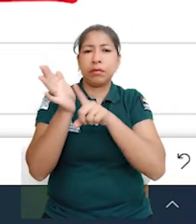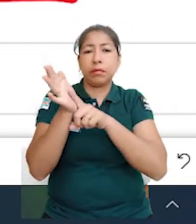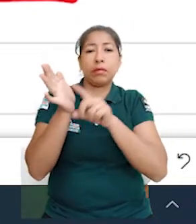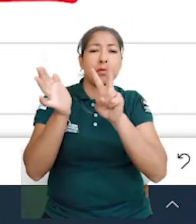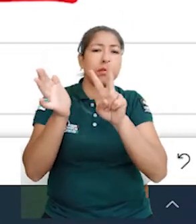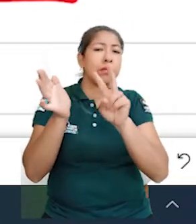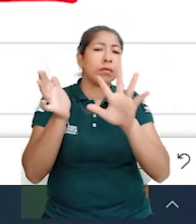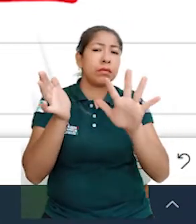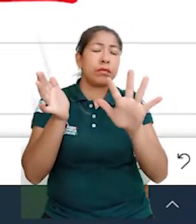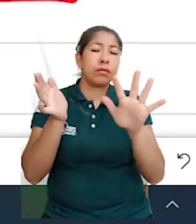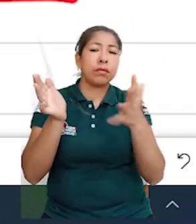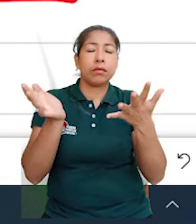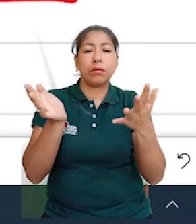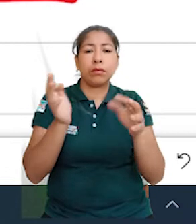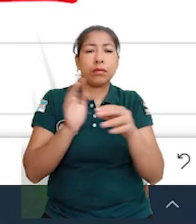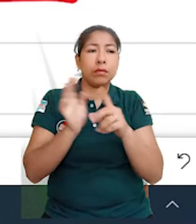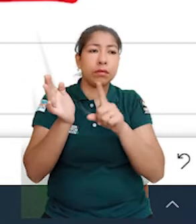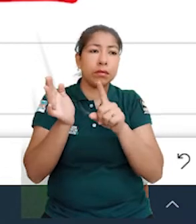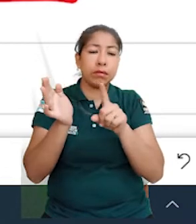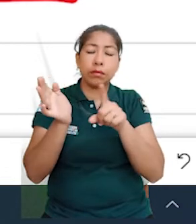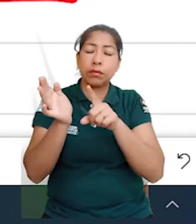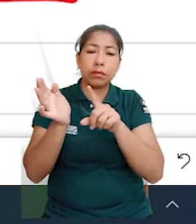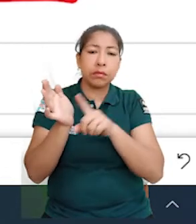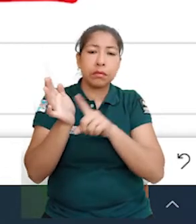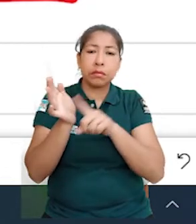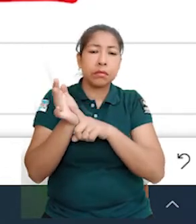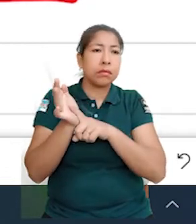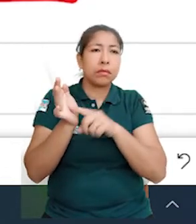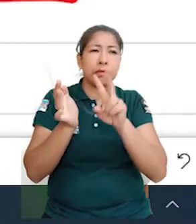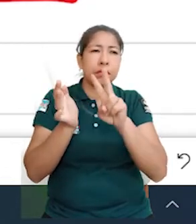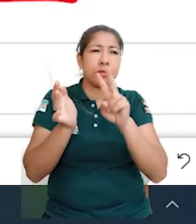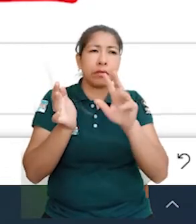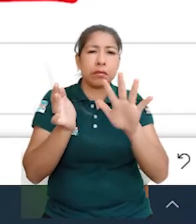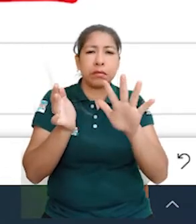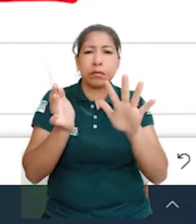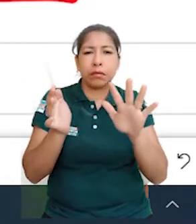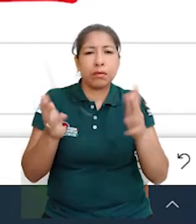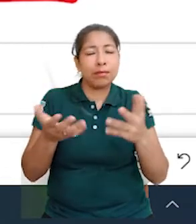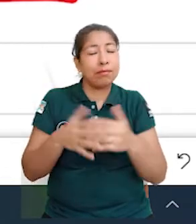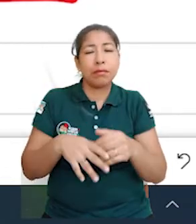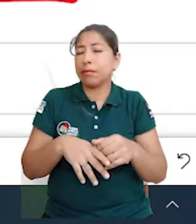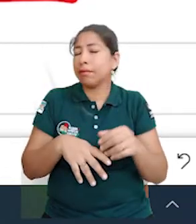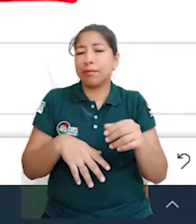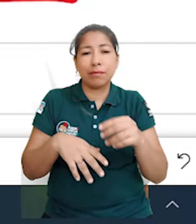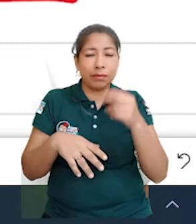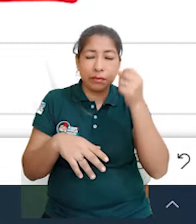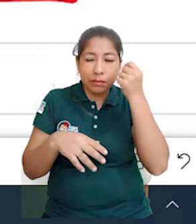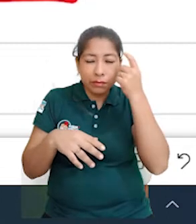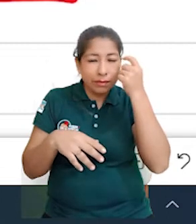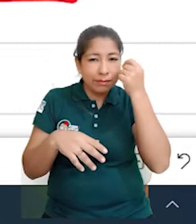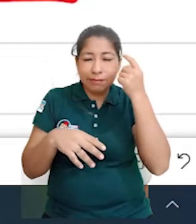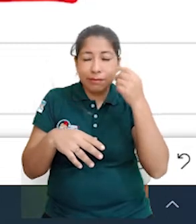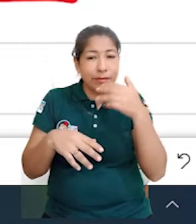primer valor que hemos sacado, que x vale menos 25, en nuestra ecuación original notamos que en el